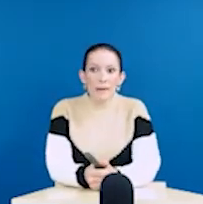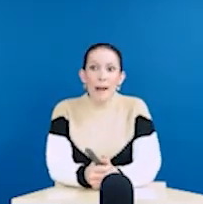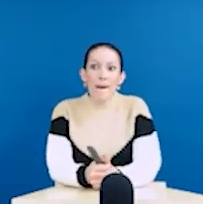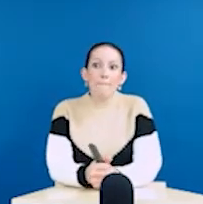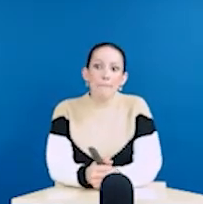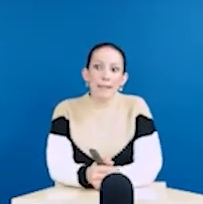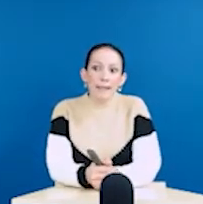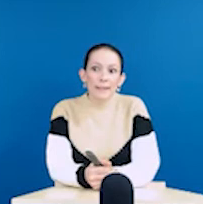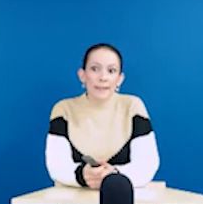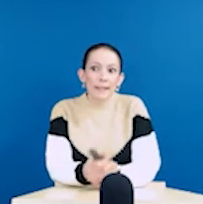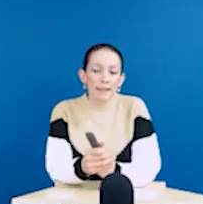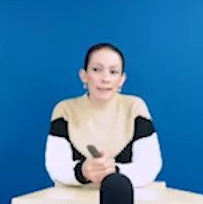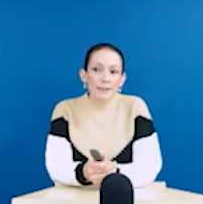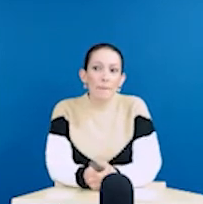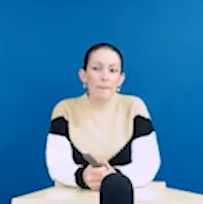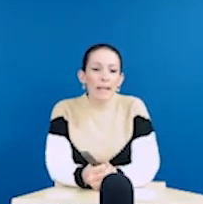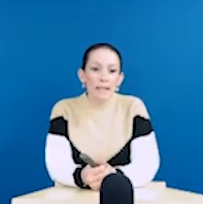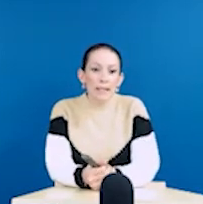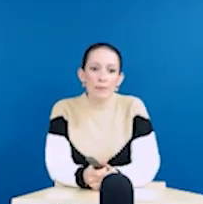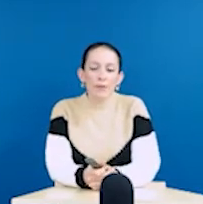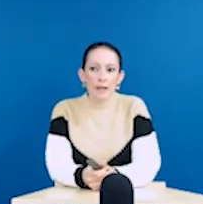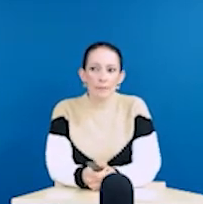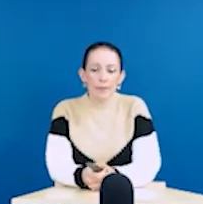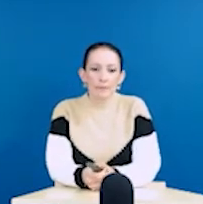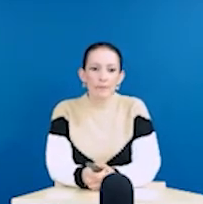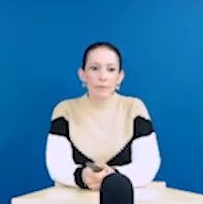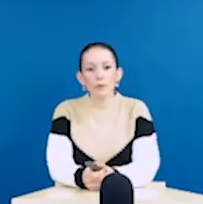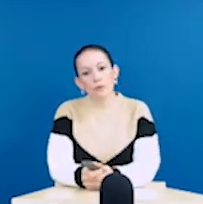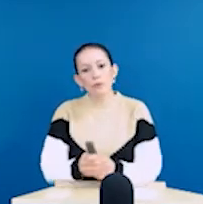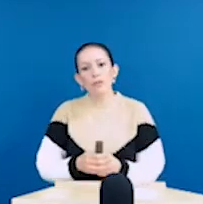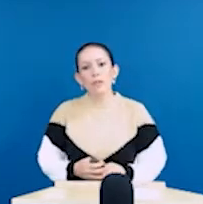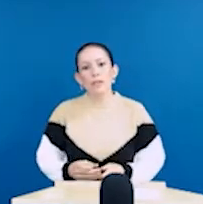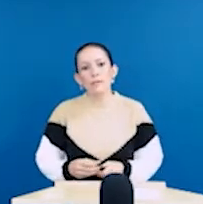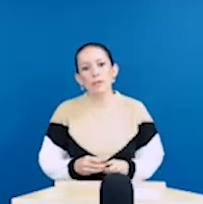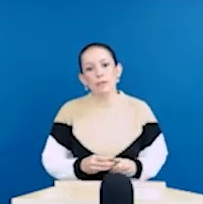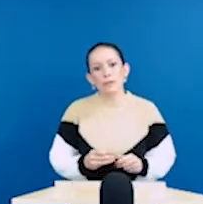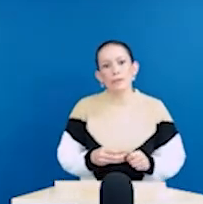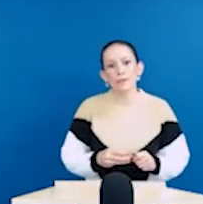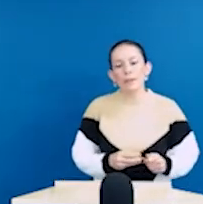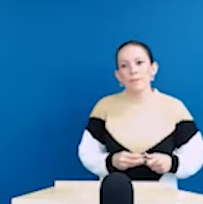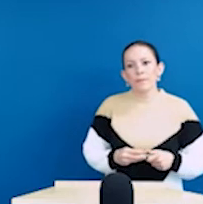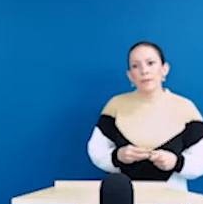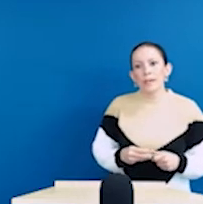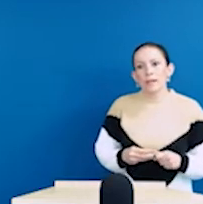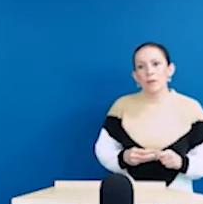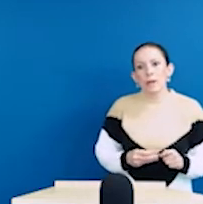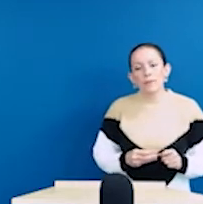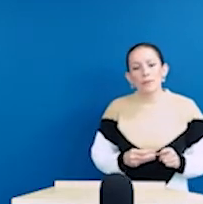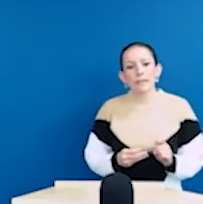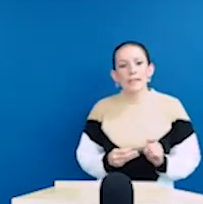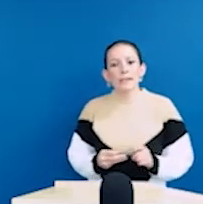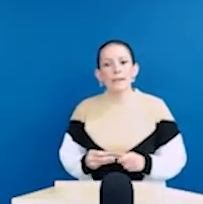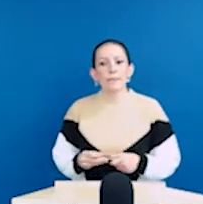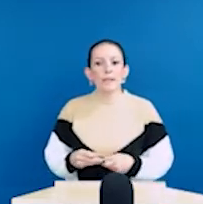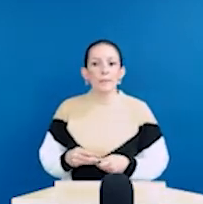caso se llama hidratación prequimioterapia. Nosotros aquí en Fundación Santa Fe colocamos